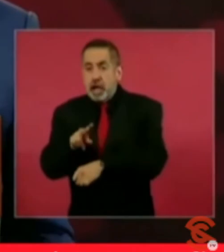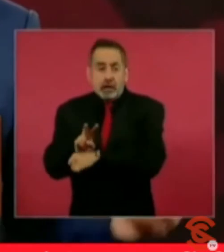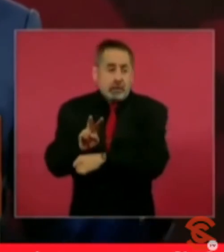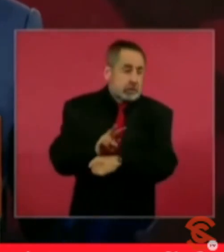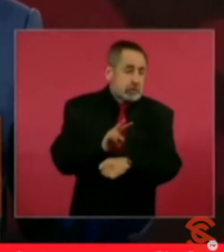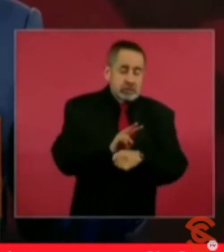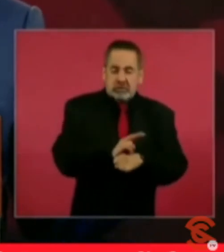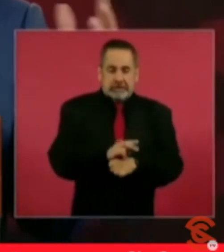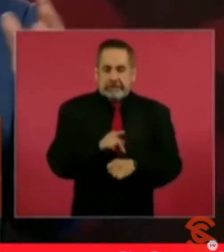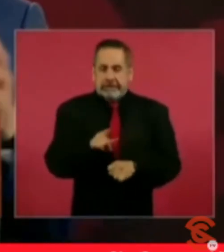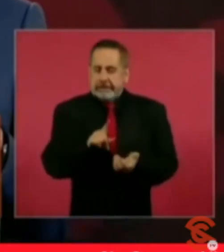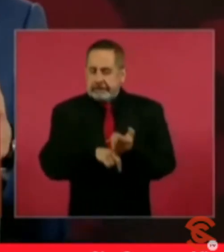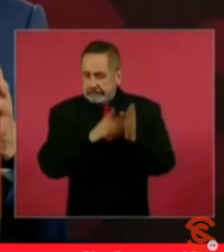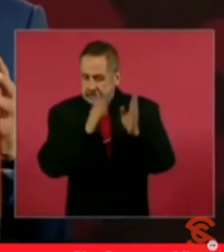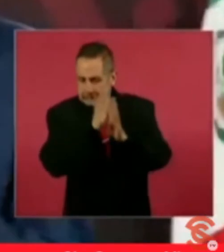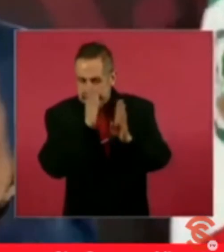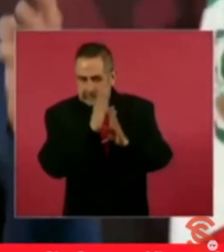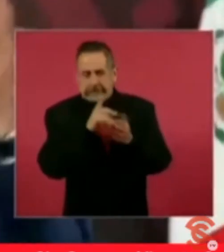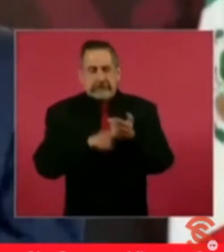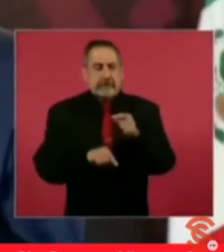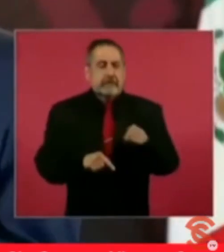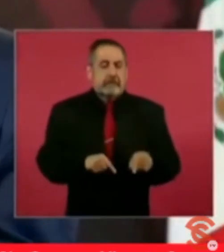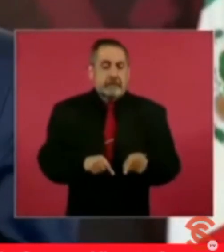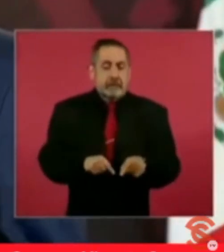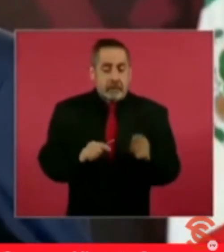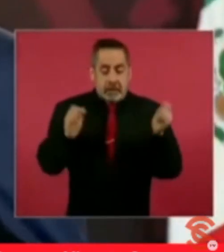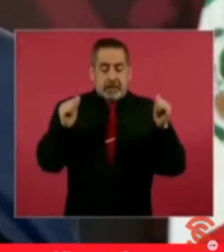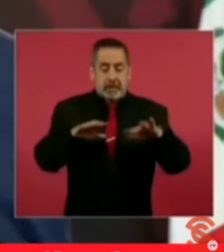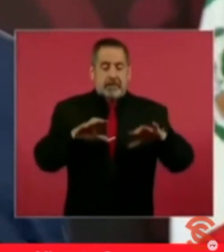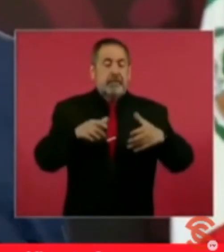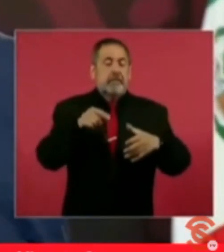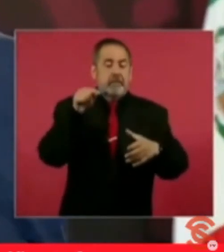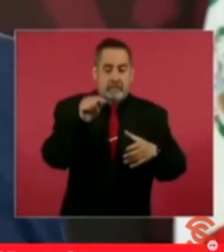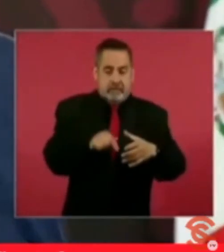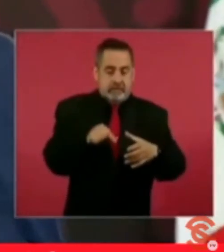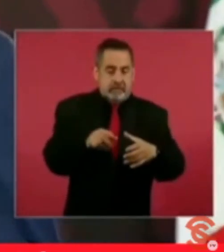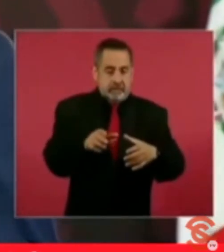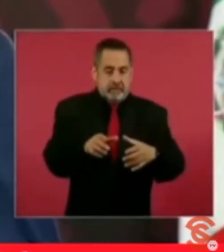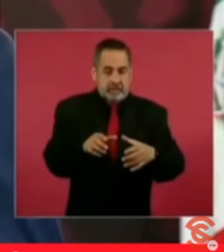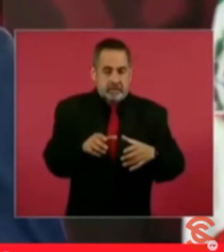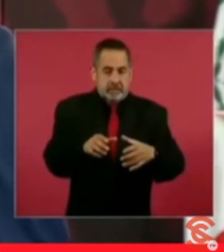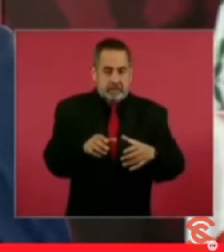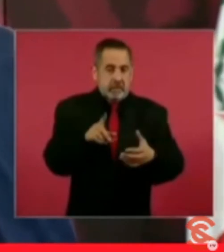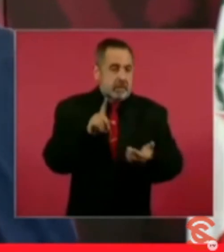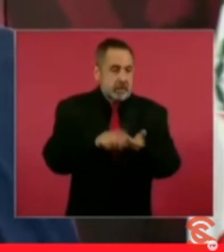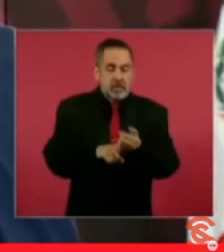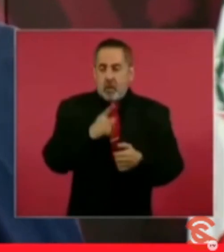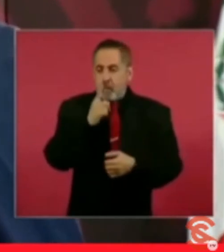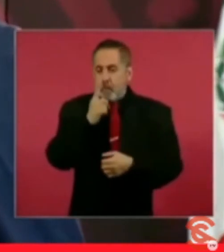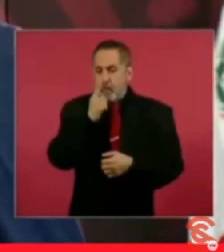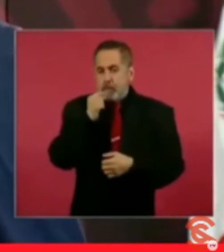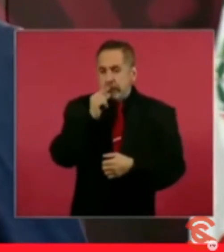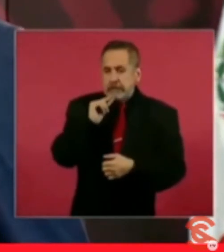Entonces, ahí se concentraron los policías